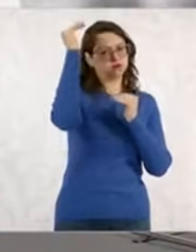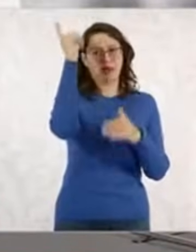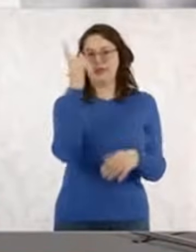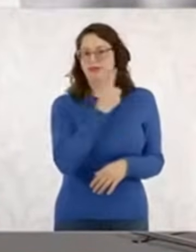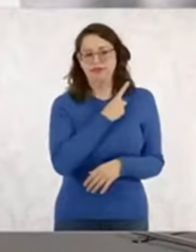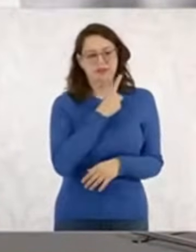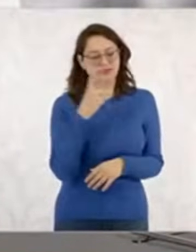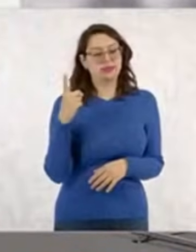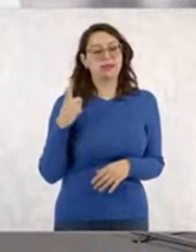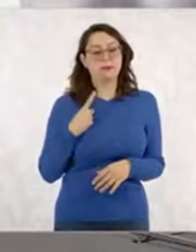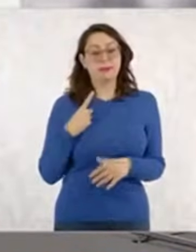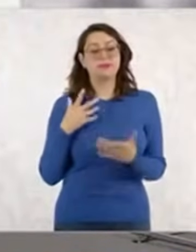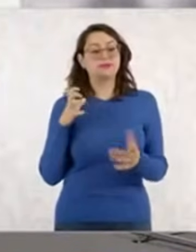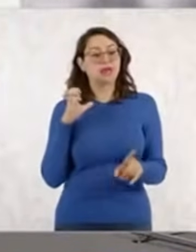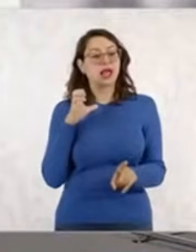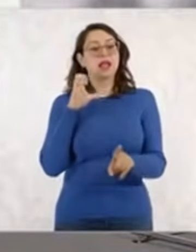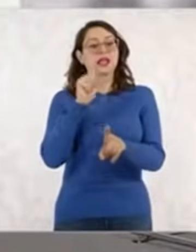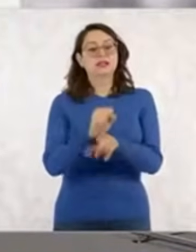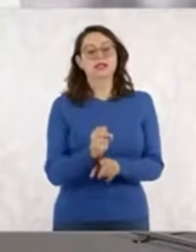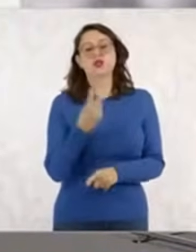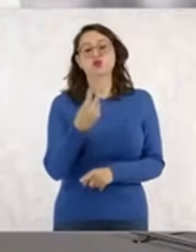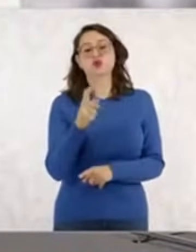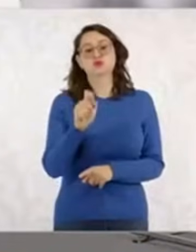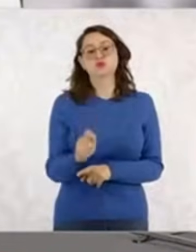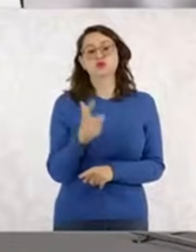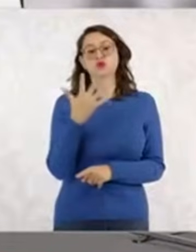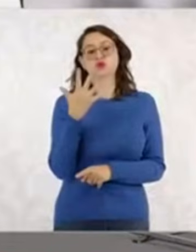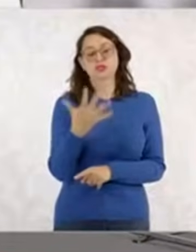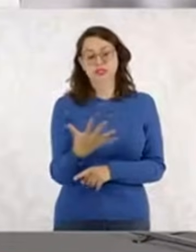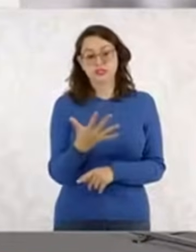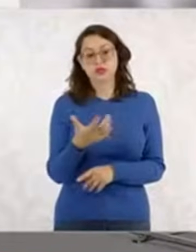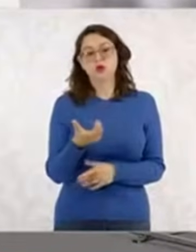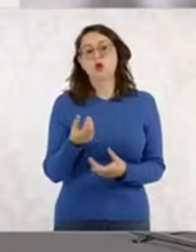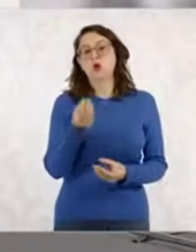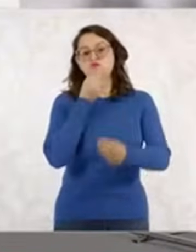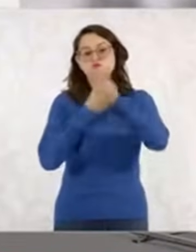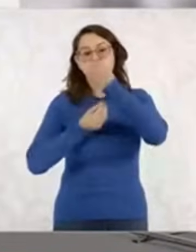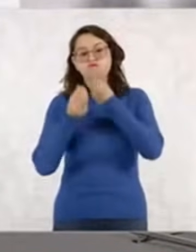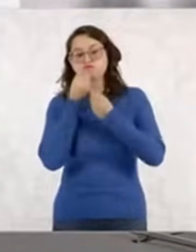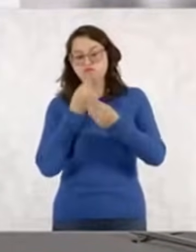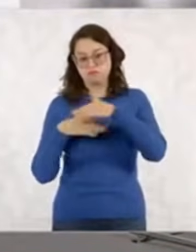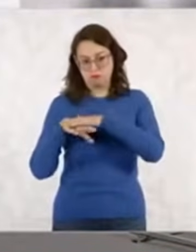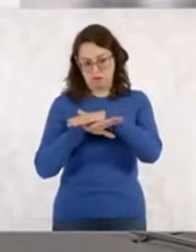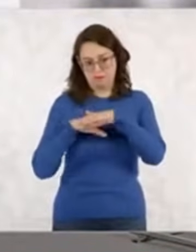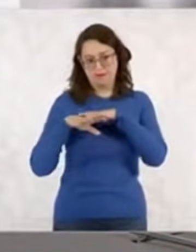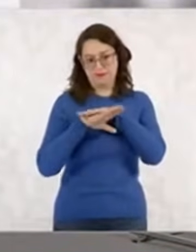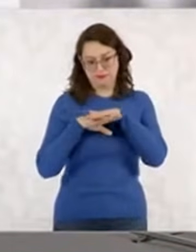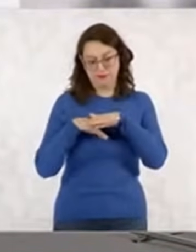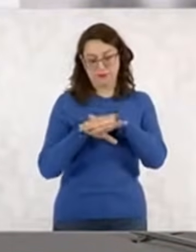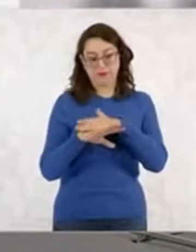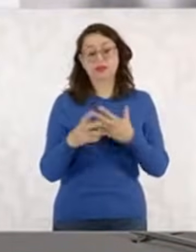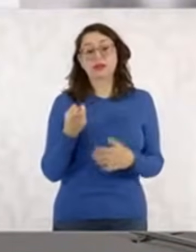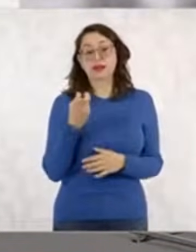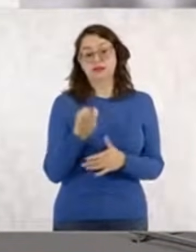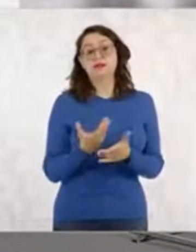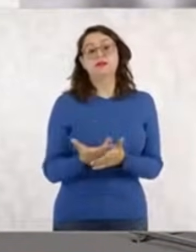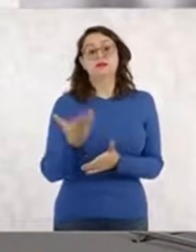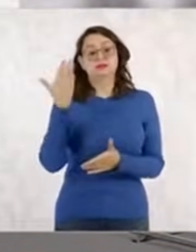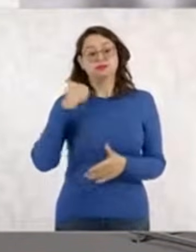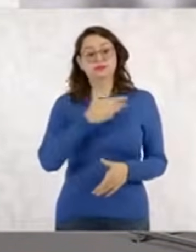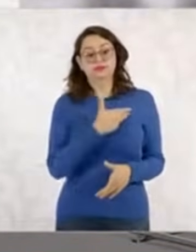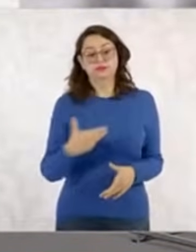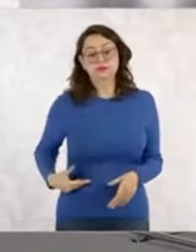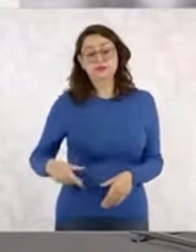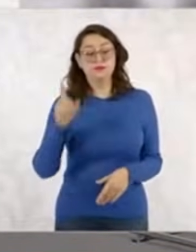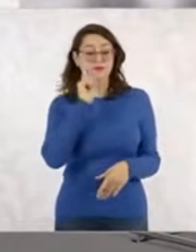alcanzar 2.5 canastas básicas. Esto lo dejó asentado nuestra presidenta en los 100 compromisos del segundo piso